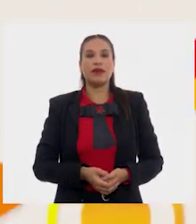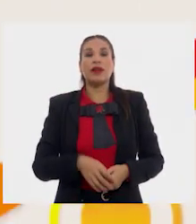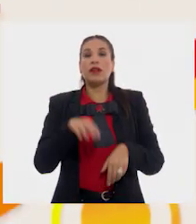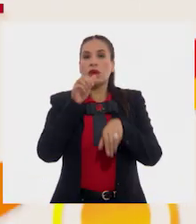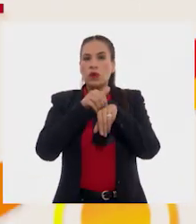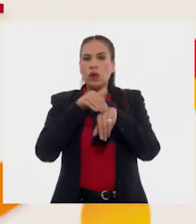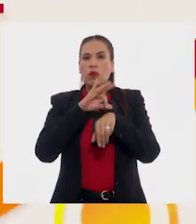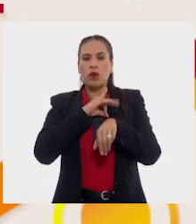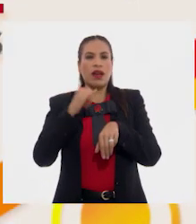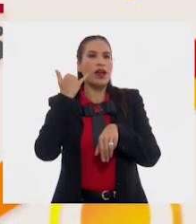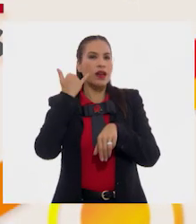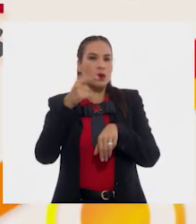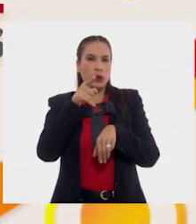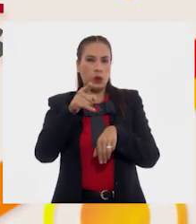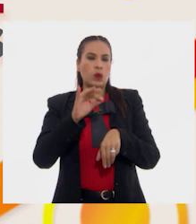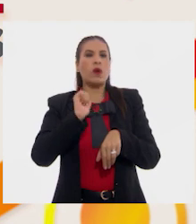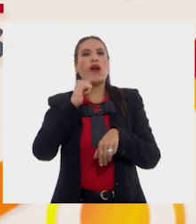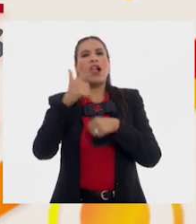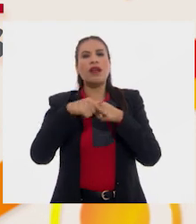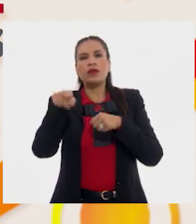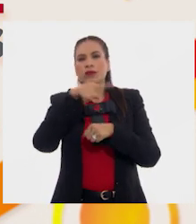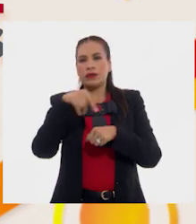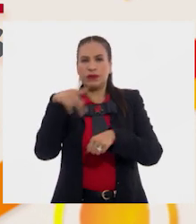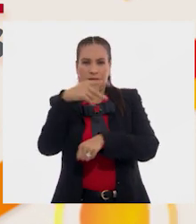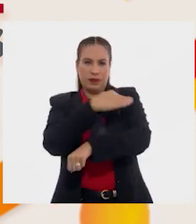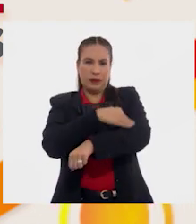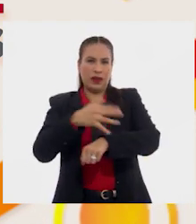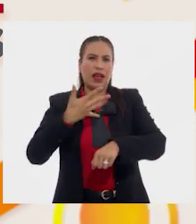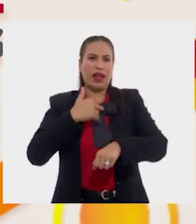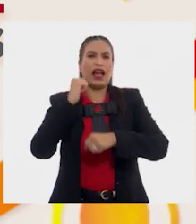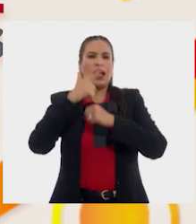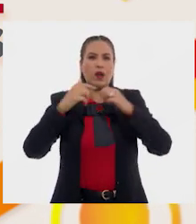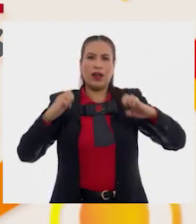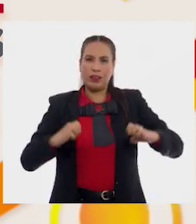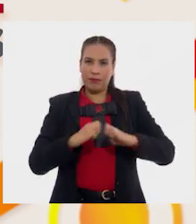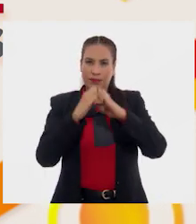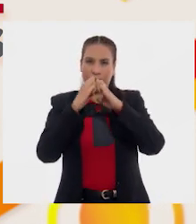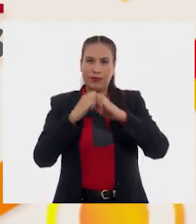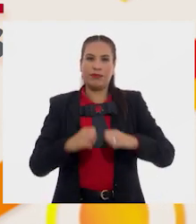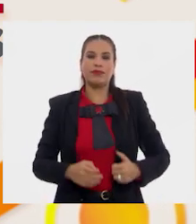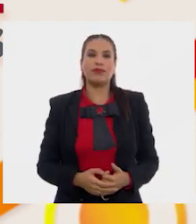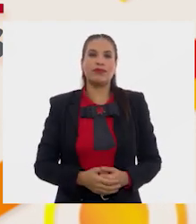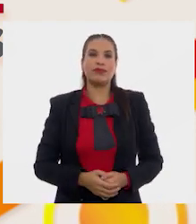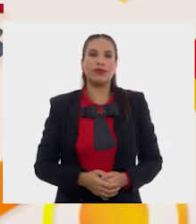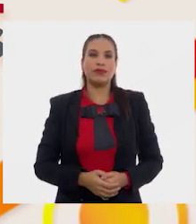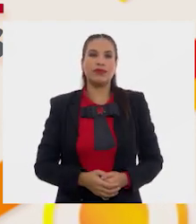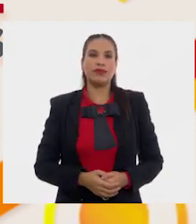número puedes llamar cuando tú o alguien cerca de ti tenga una emergencia.